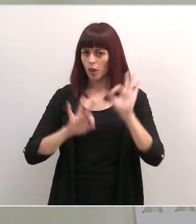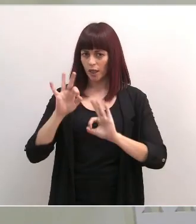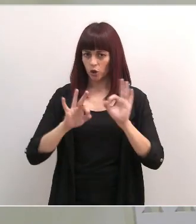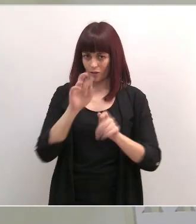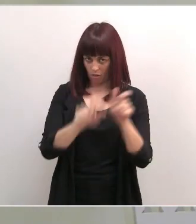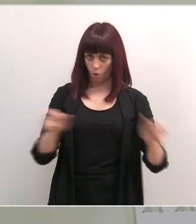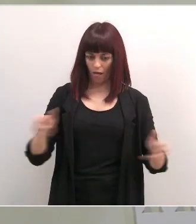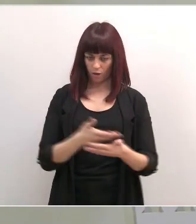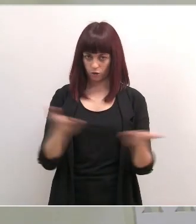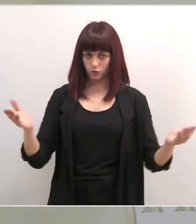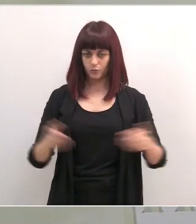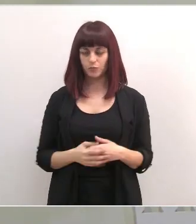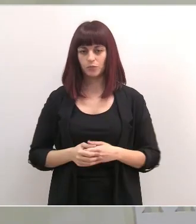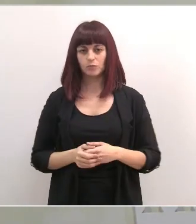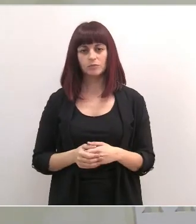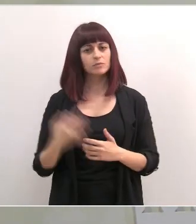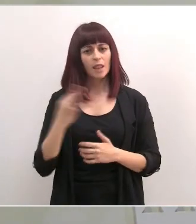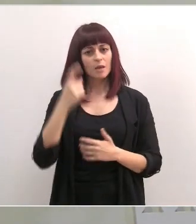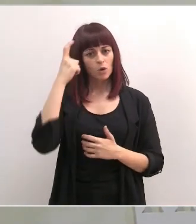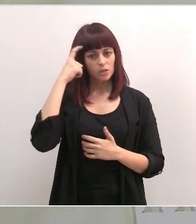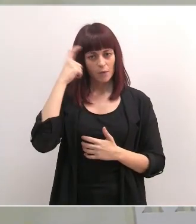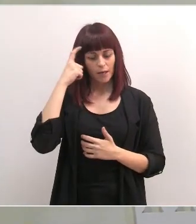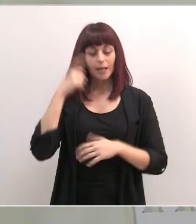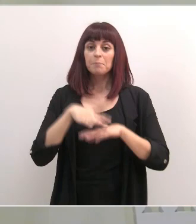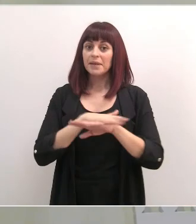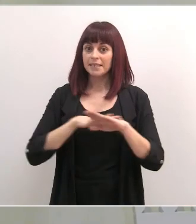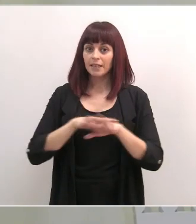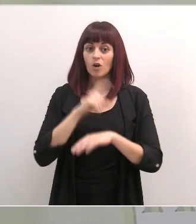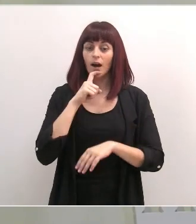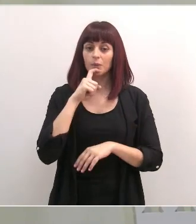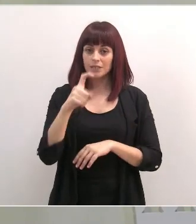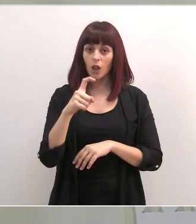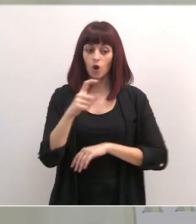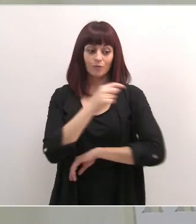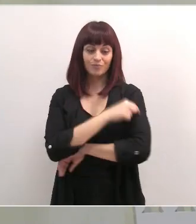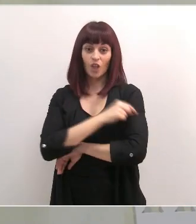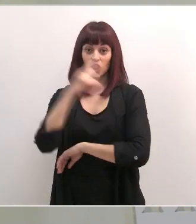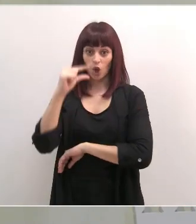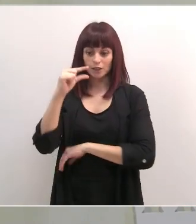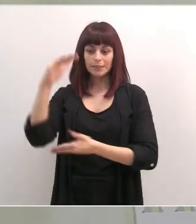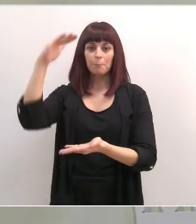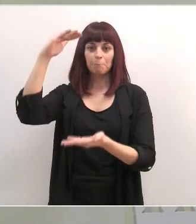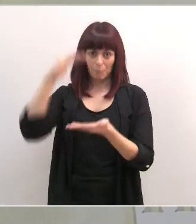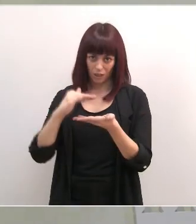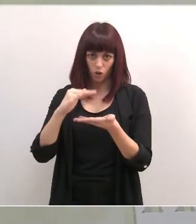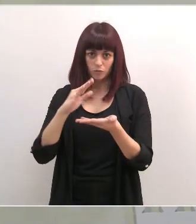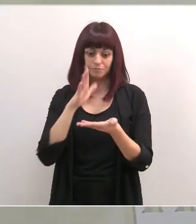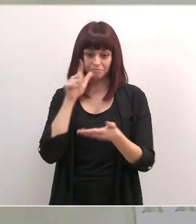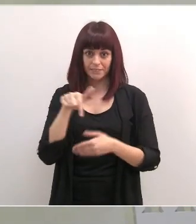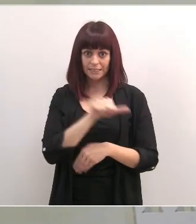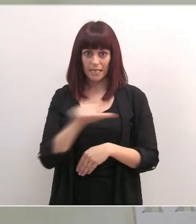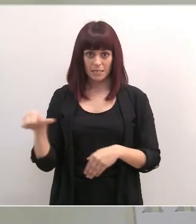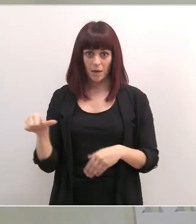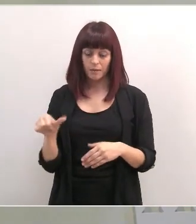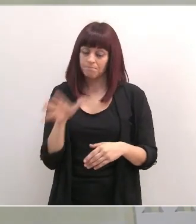ciudadanos. Hemos de tener en cuenta que el Ministerio ha informado de la reducción de dosis en el envío de las comunidades autónomas de esta semana y así